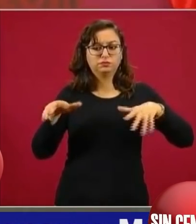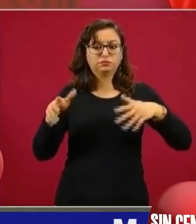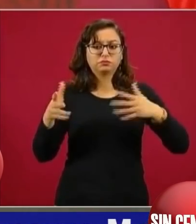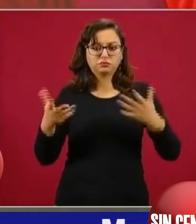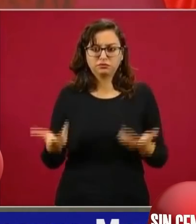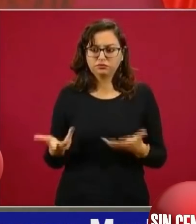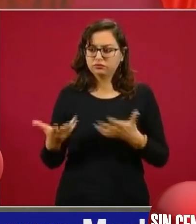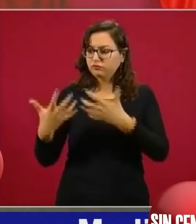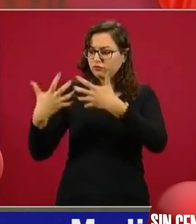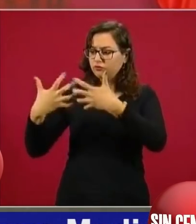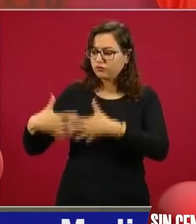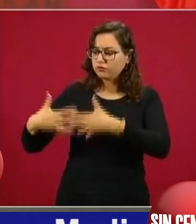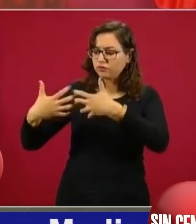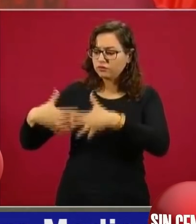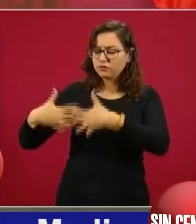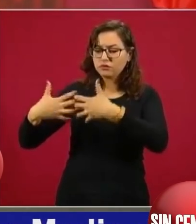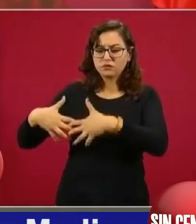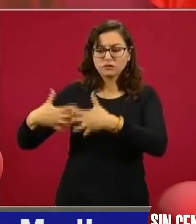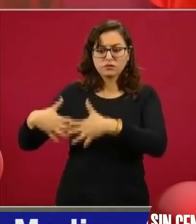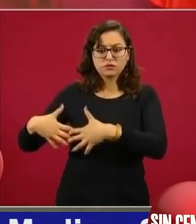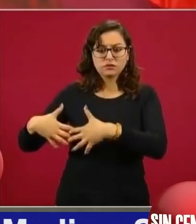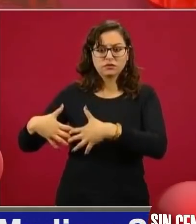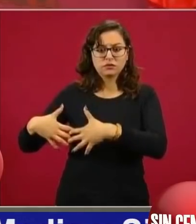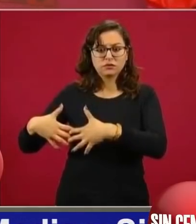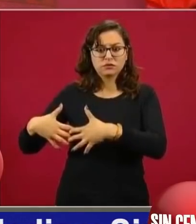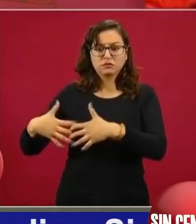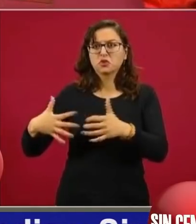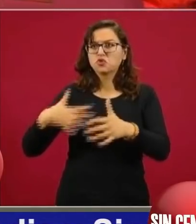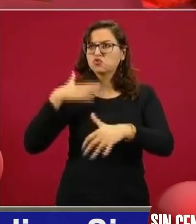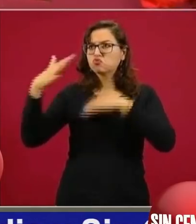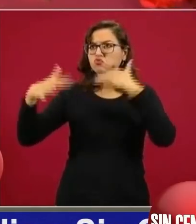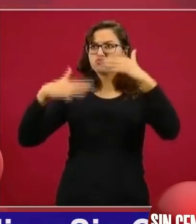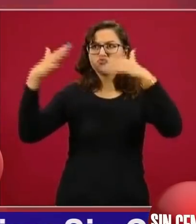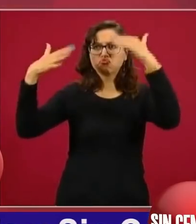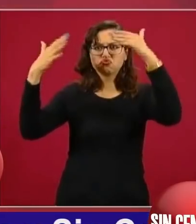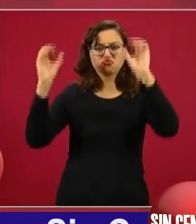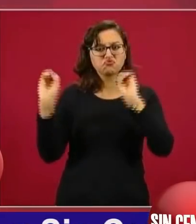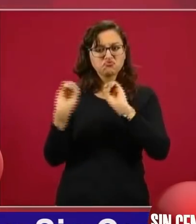como plantas no contaminantes,